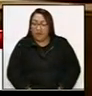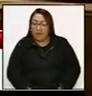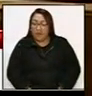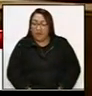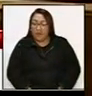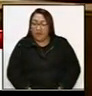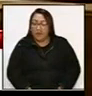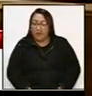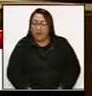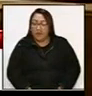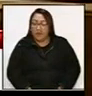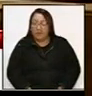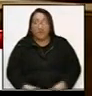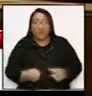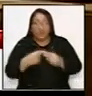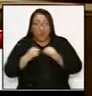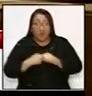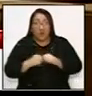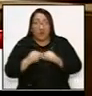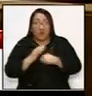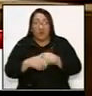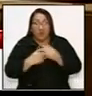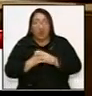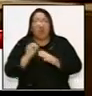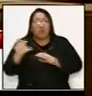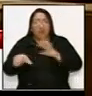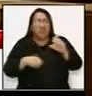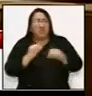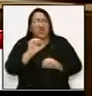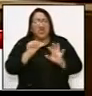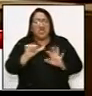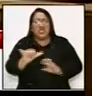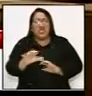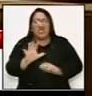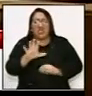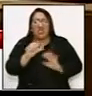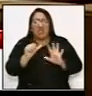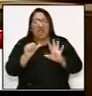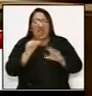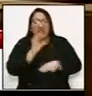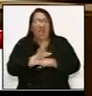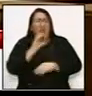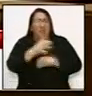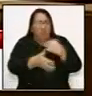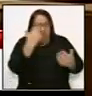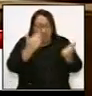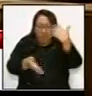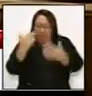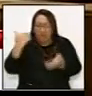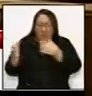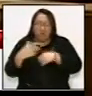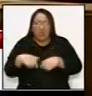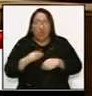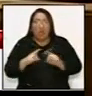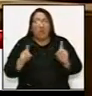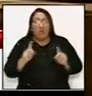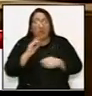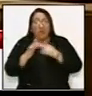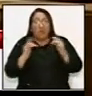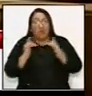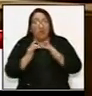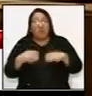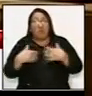el allanamiento. Es verdad, lo que ustedes dicen es verdad, continuó hasta las 5 o 6 de la tarde, no sé exactamente. Pero perfectamente hubiera